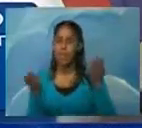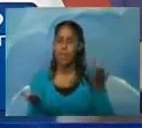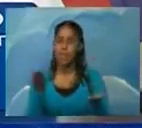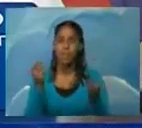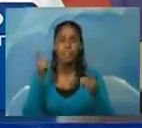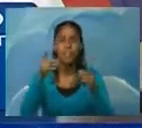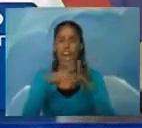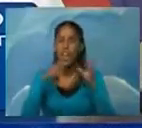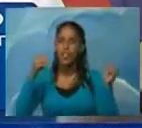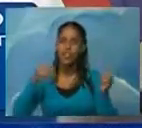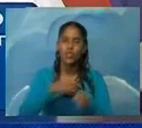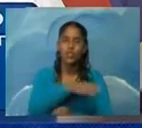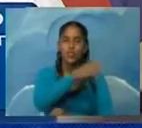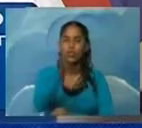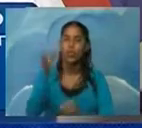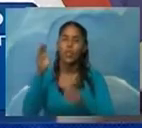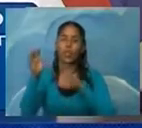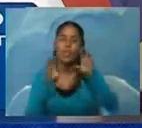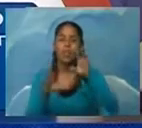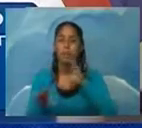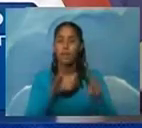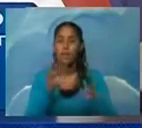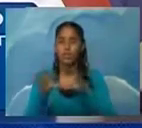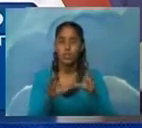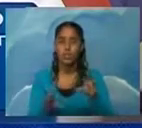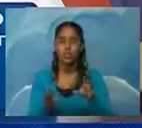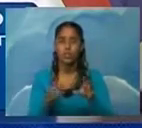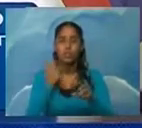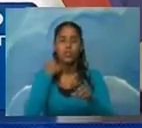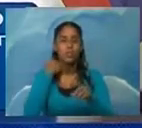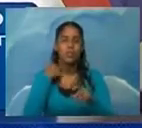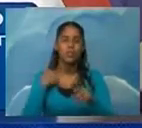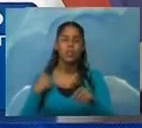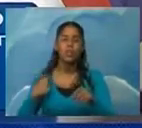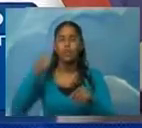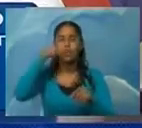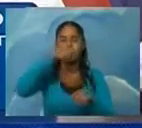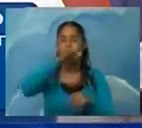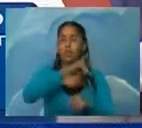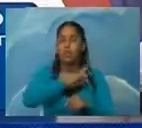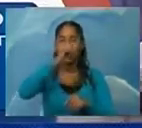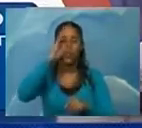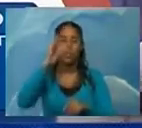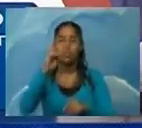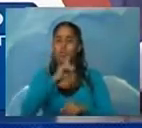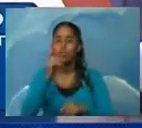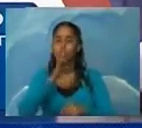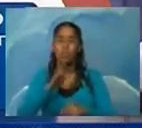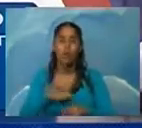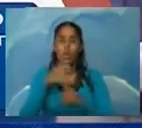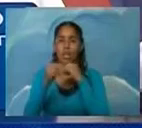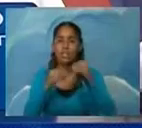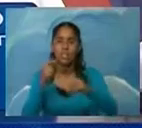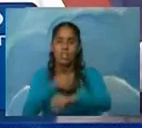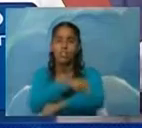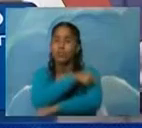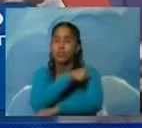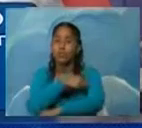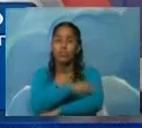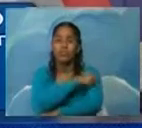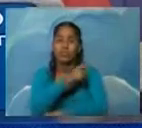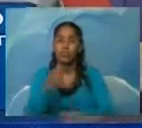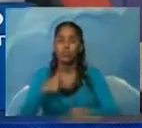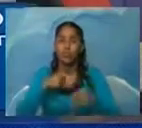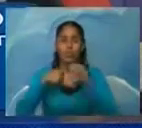a todas las demás naciones. El pueblo de Dios no se puede estar haciendo tatuajes. Yo no